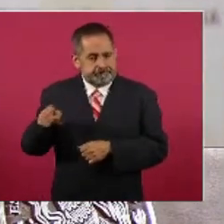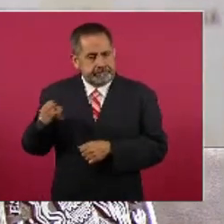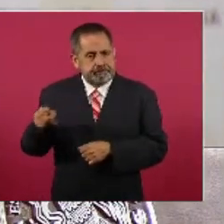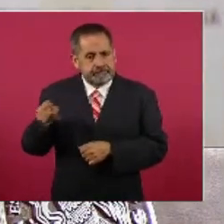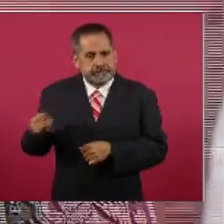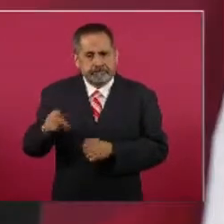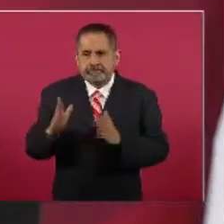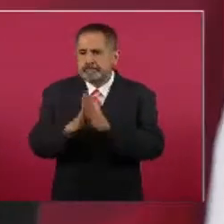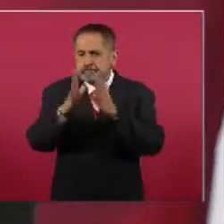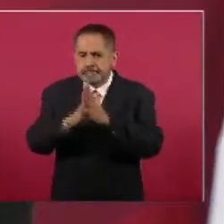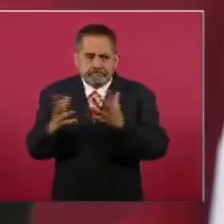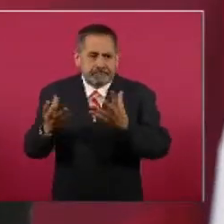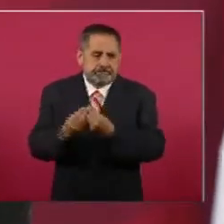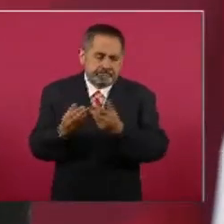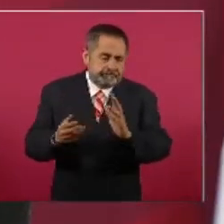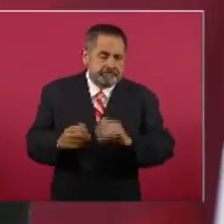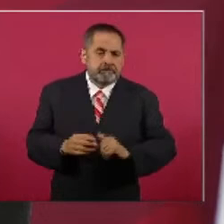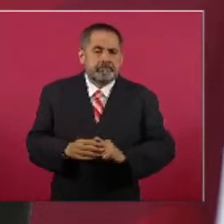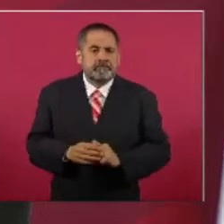de participar